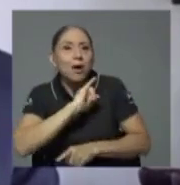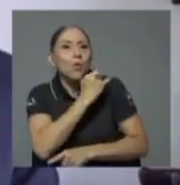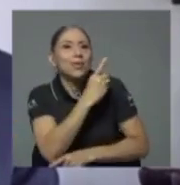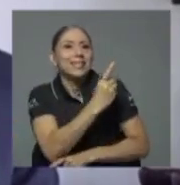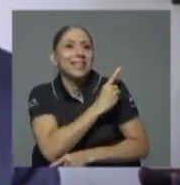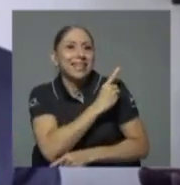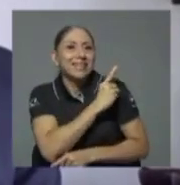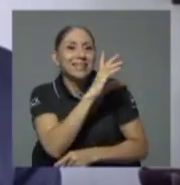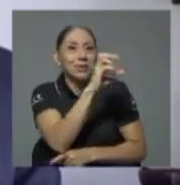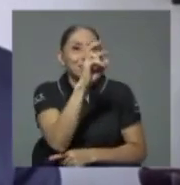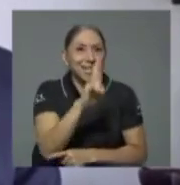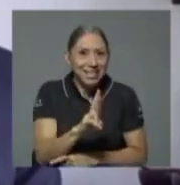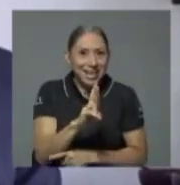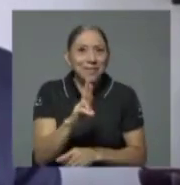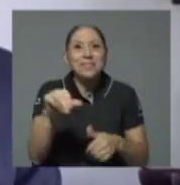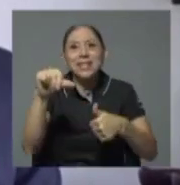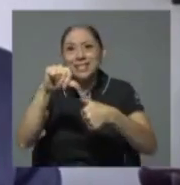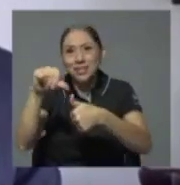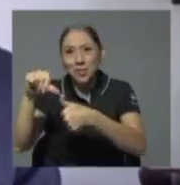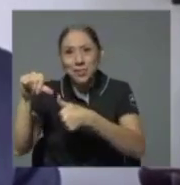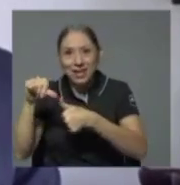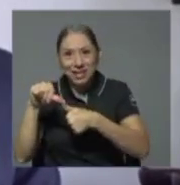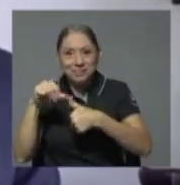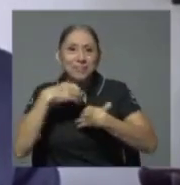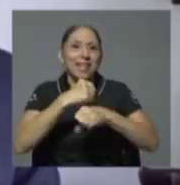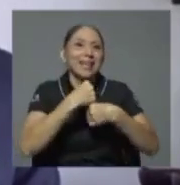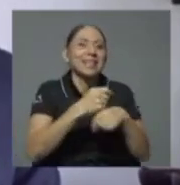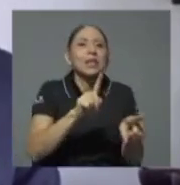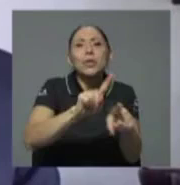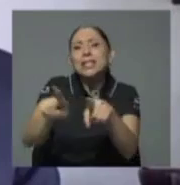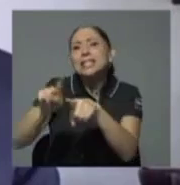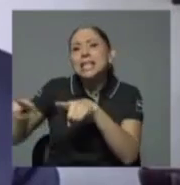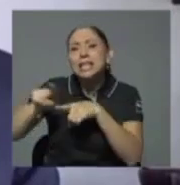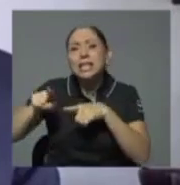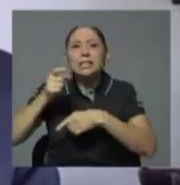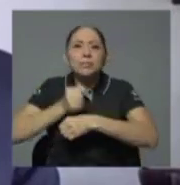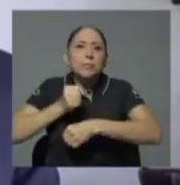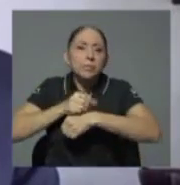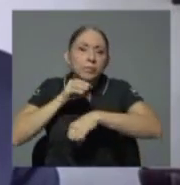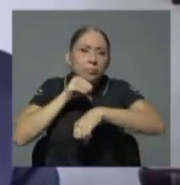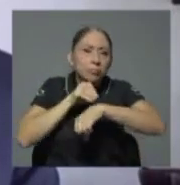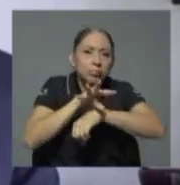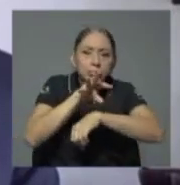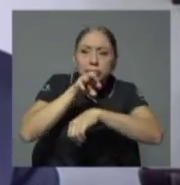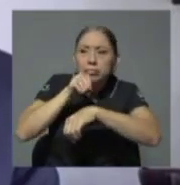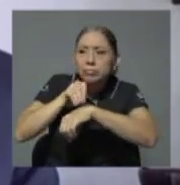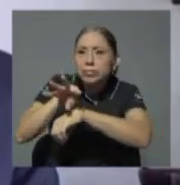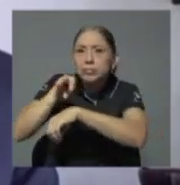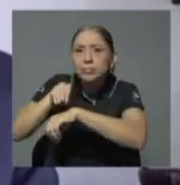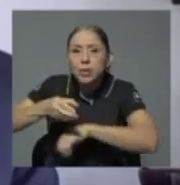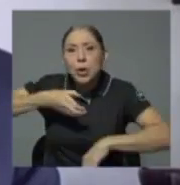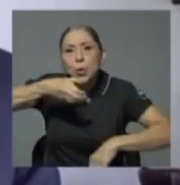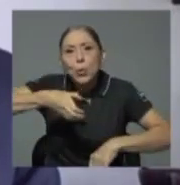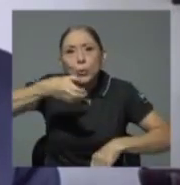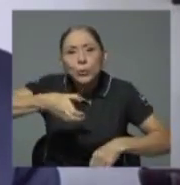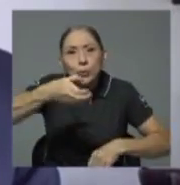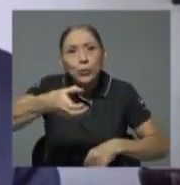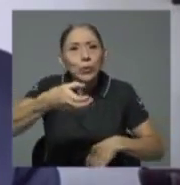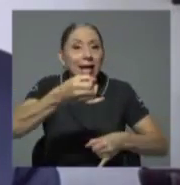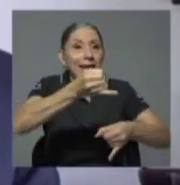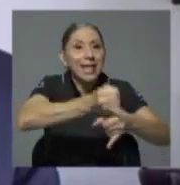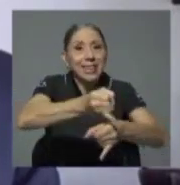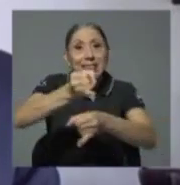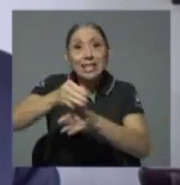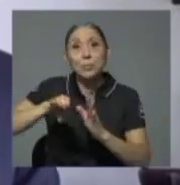en Centroamérica, y realizando pues distintas asesorías o consultorías con entidades como